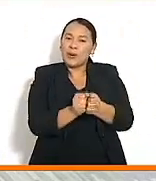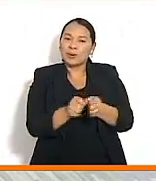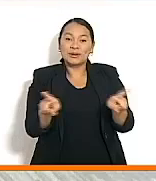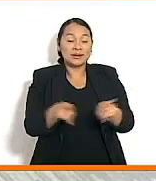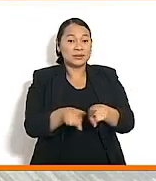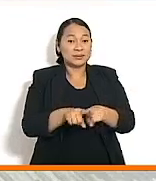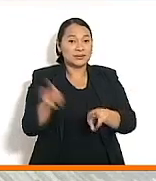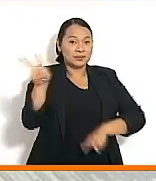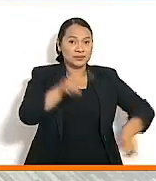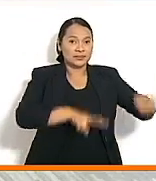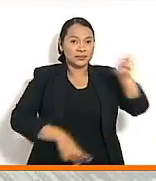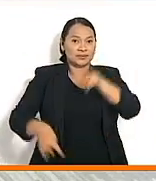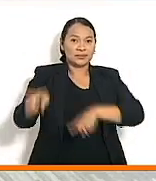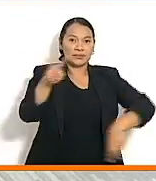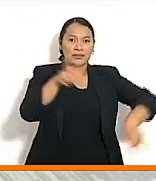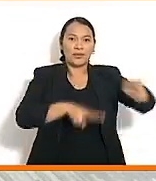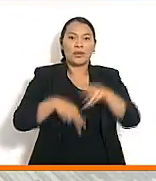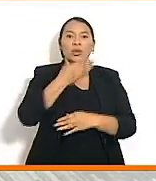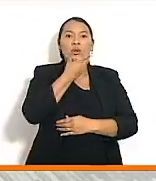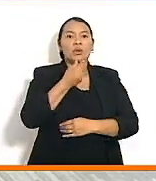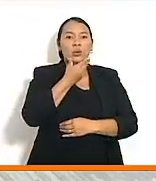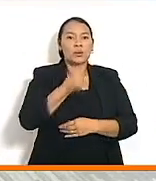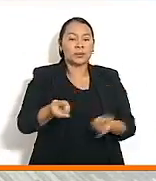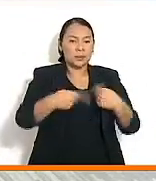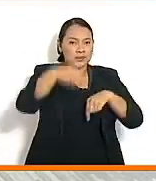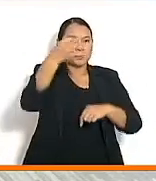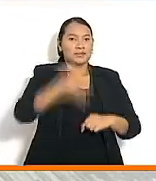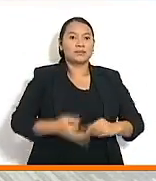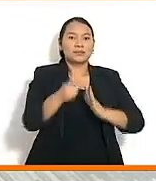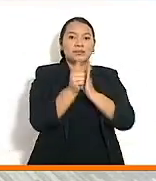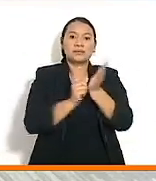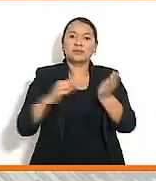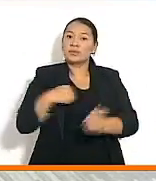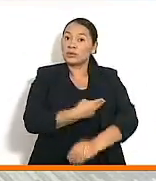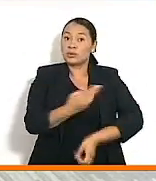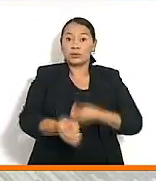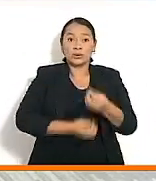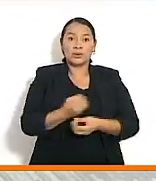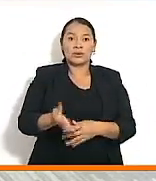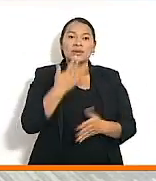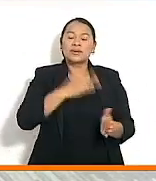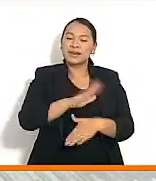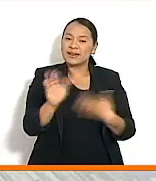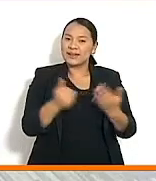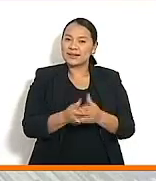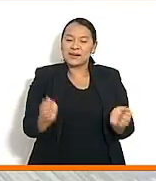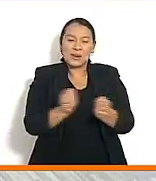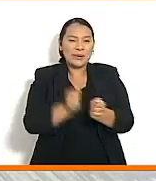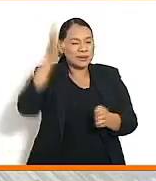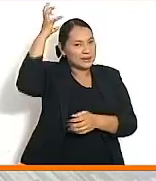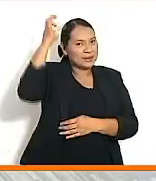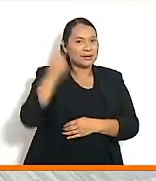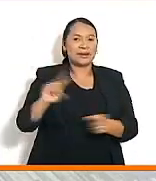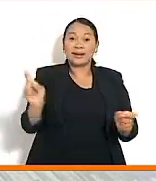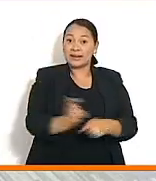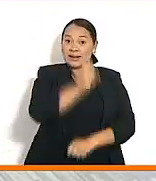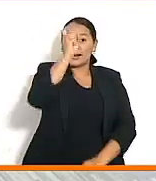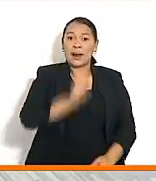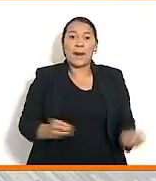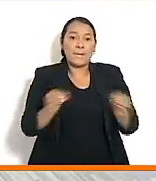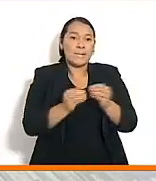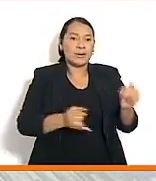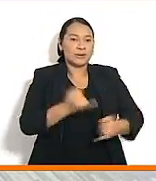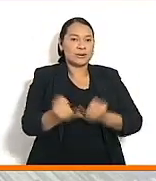notario quienes dan fe y legalidad a nuestros sorteos. Desde ya te deseamos mucha suerte y te dejamos en manos de Charlyn para que puedas ganar mucho más en Cuba